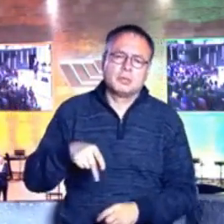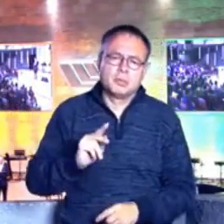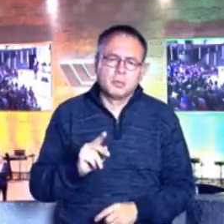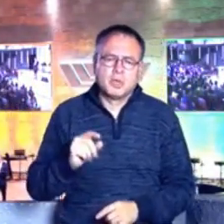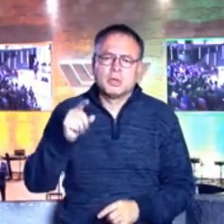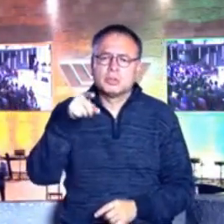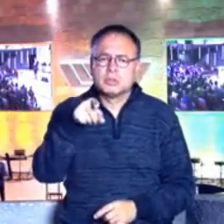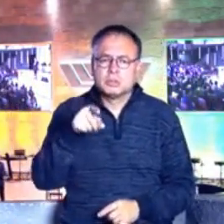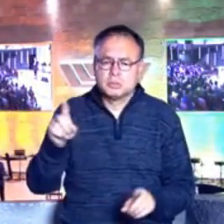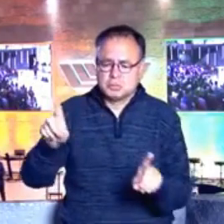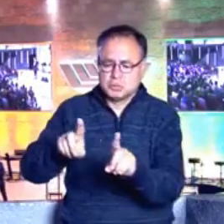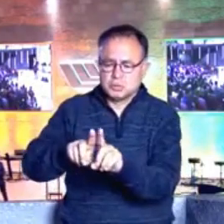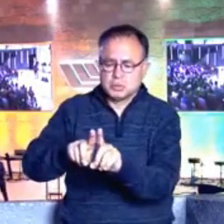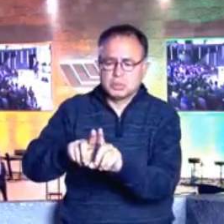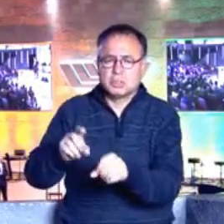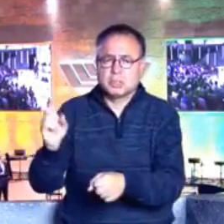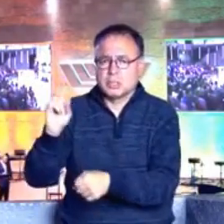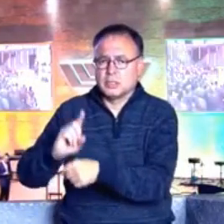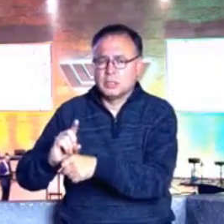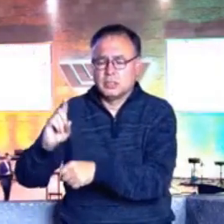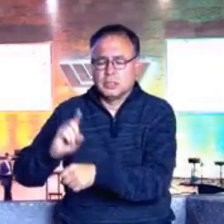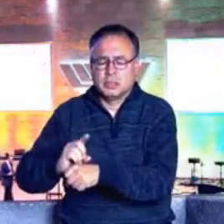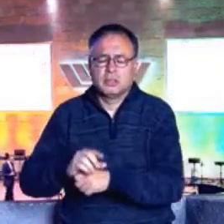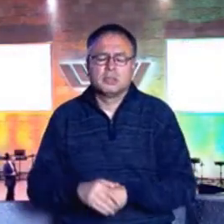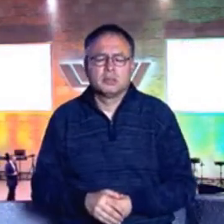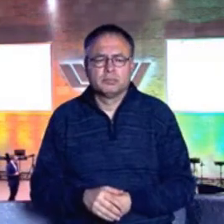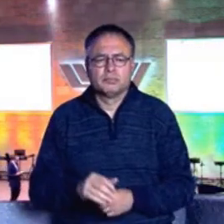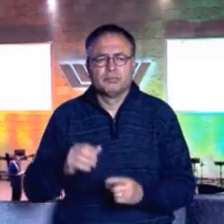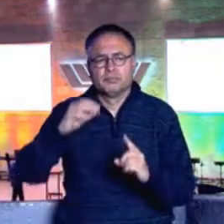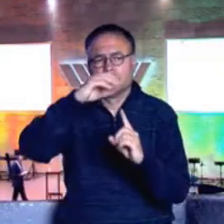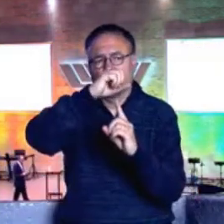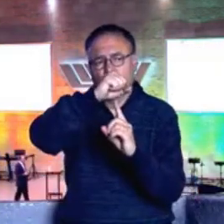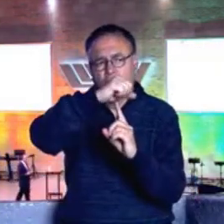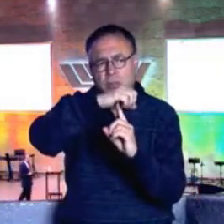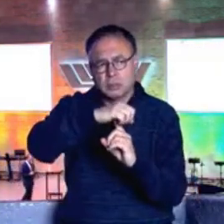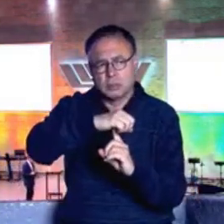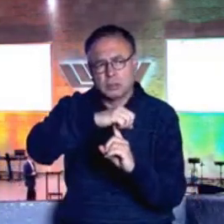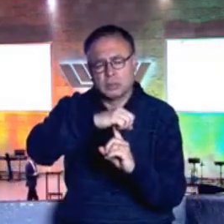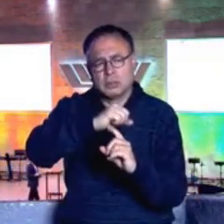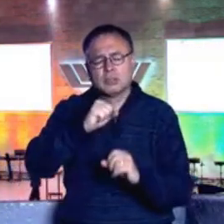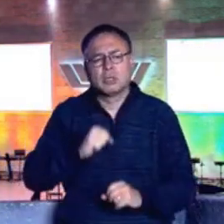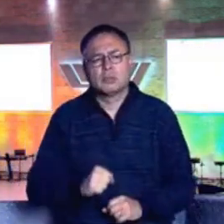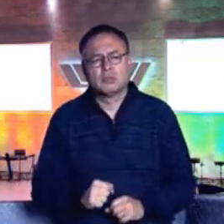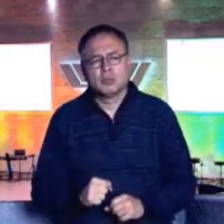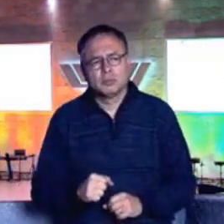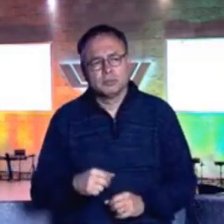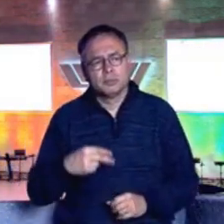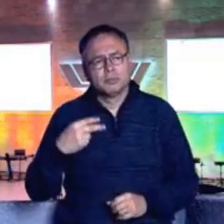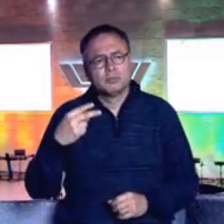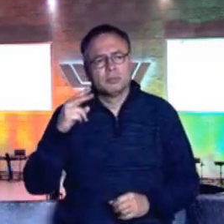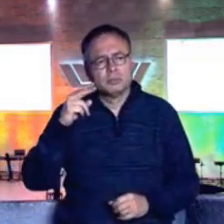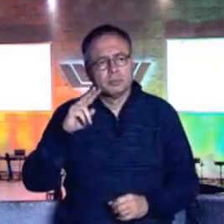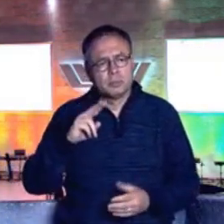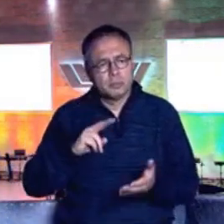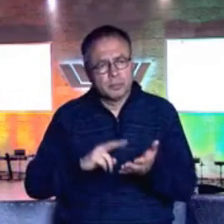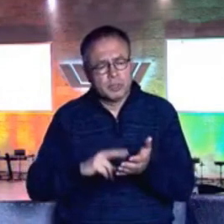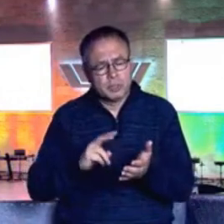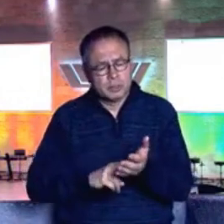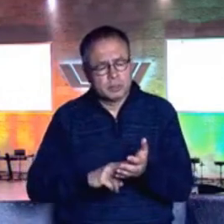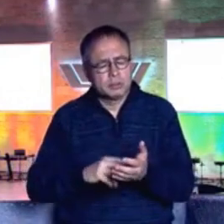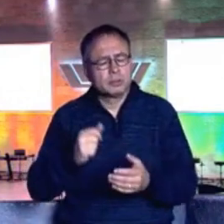versículo 14 al 18 salmo 104 versículo 14 al 18 dice